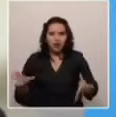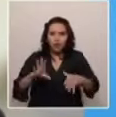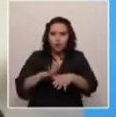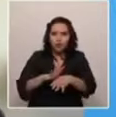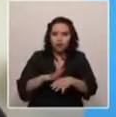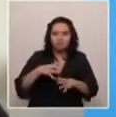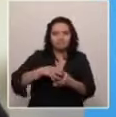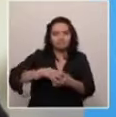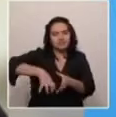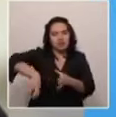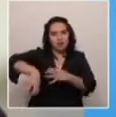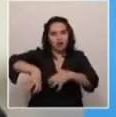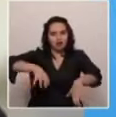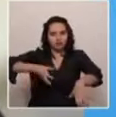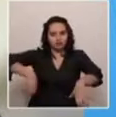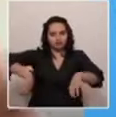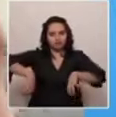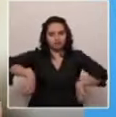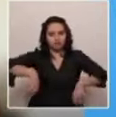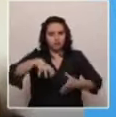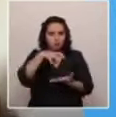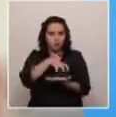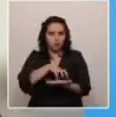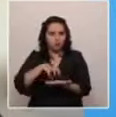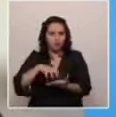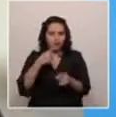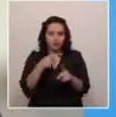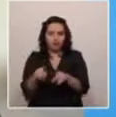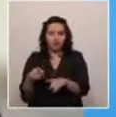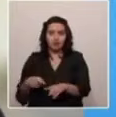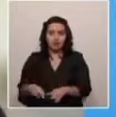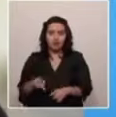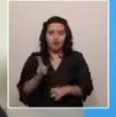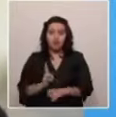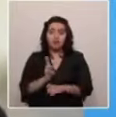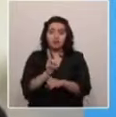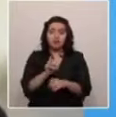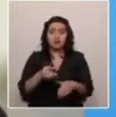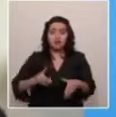Separatismo plurinacional. Como representante de la región de los Lagos, yo no voy a tratar de adornar lo que aquí se